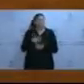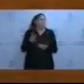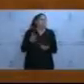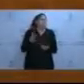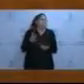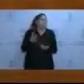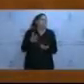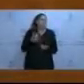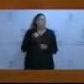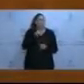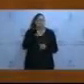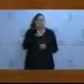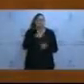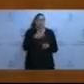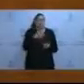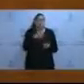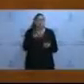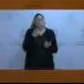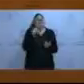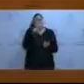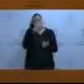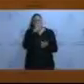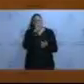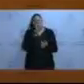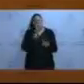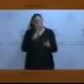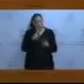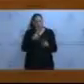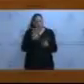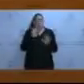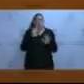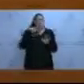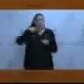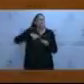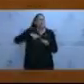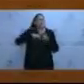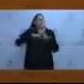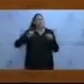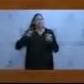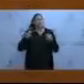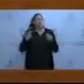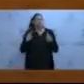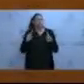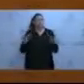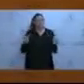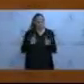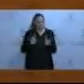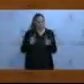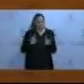pocos, no recuerdo. Esto no solo pasa aquí en Asturias.